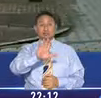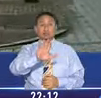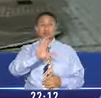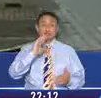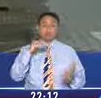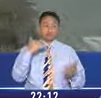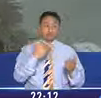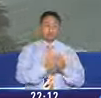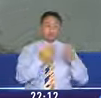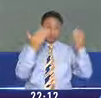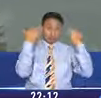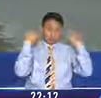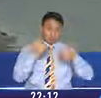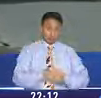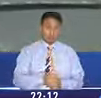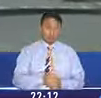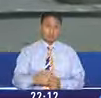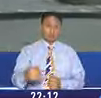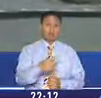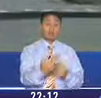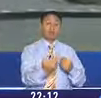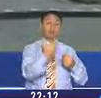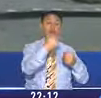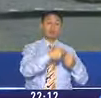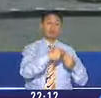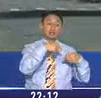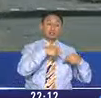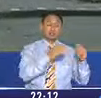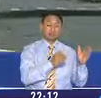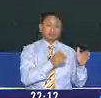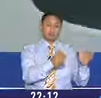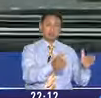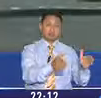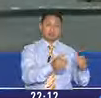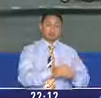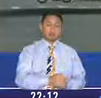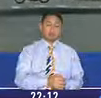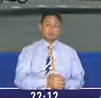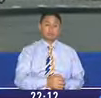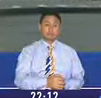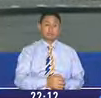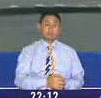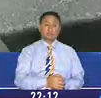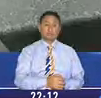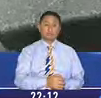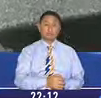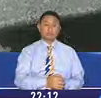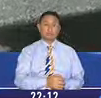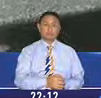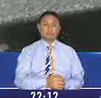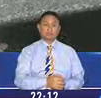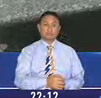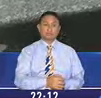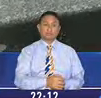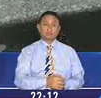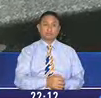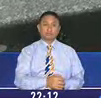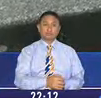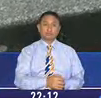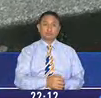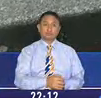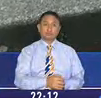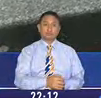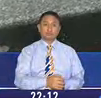llegado desde Guayaquil para participar de las honras fúnebres y entre ellas estaría a quien buscaban terminar